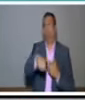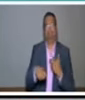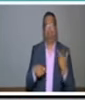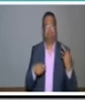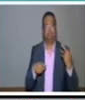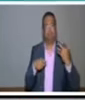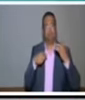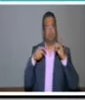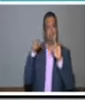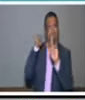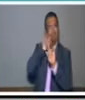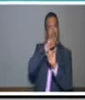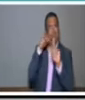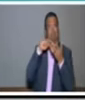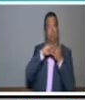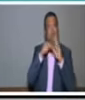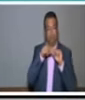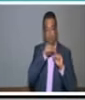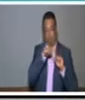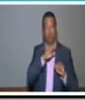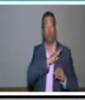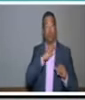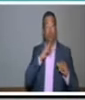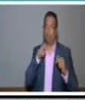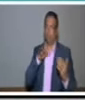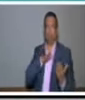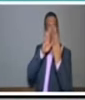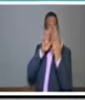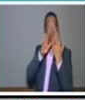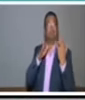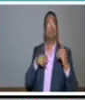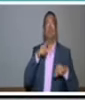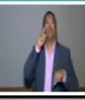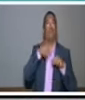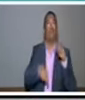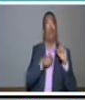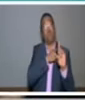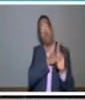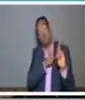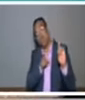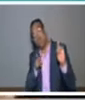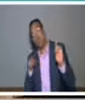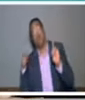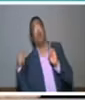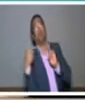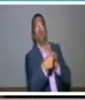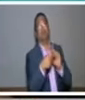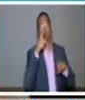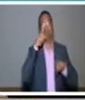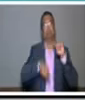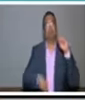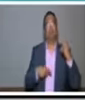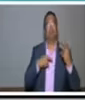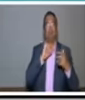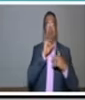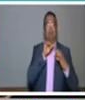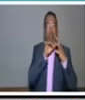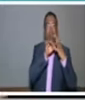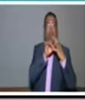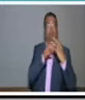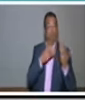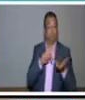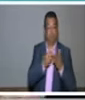de confrontación de la Junta. Aquí no hay atajos. Y tenemos que salir de ese marco estrecho colonial de que la Junta está y porque